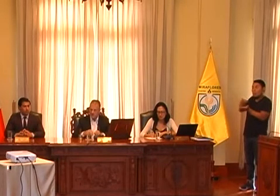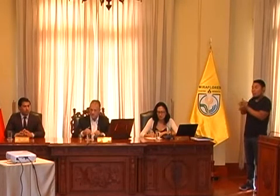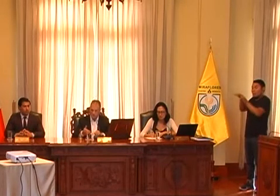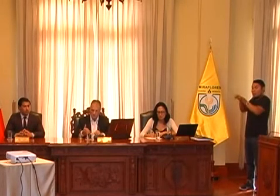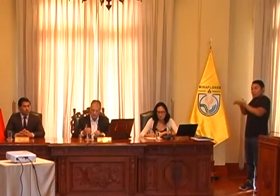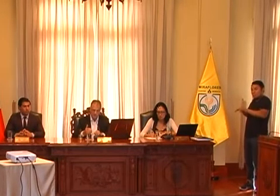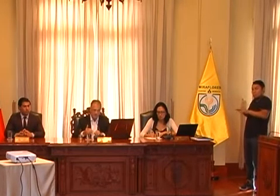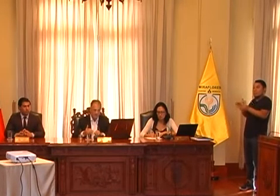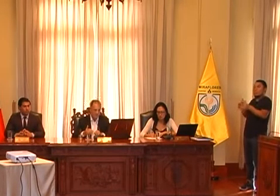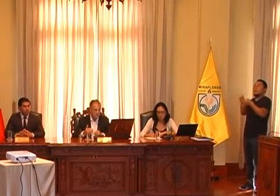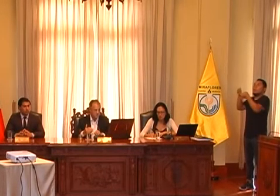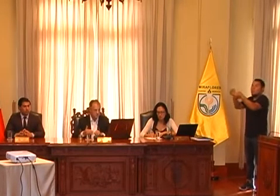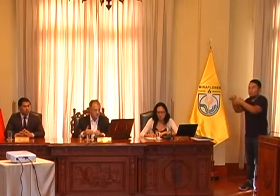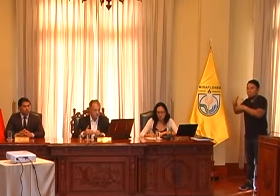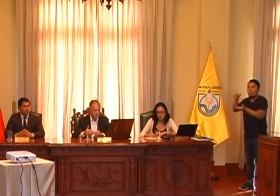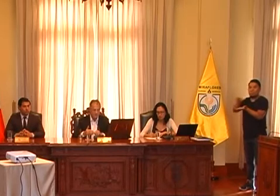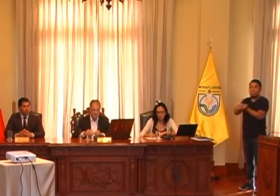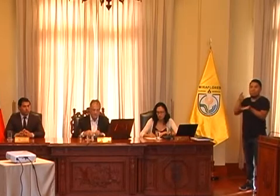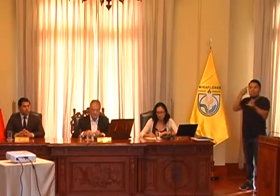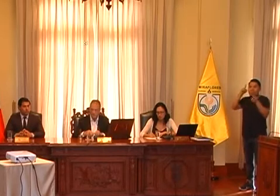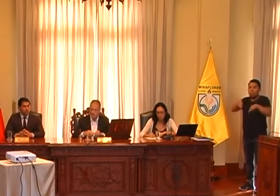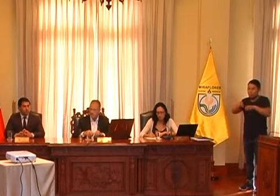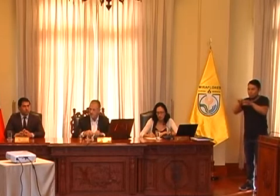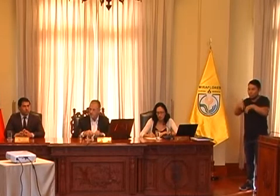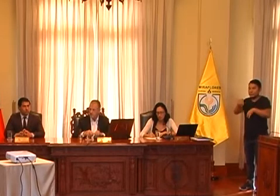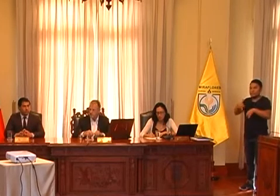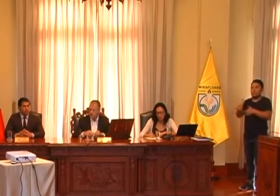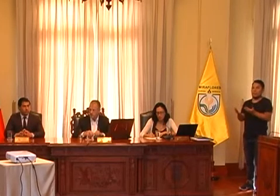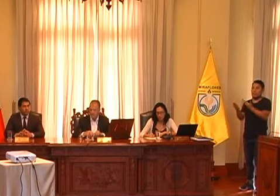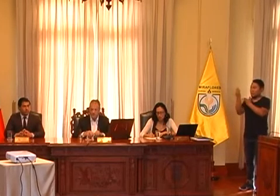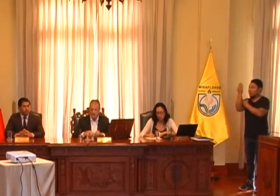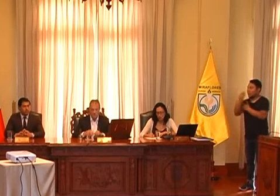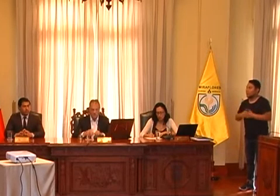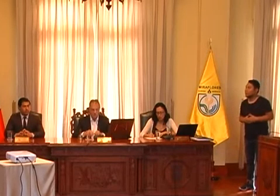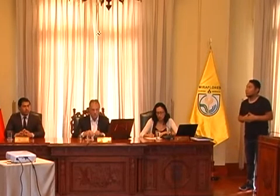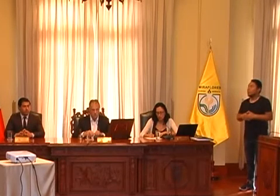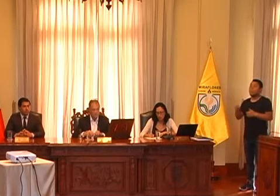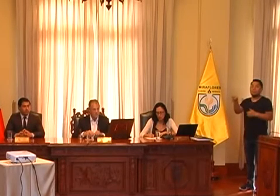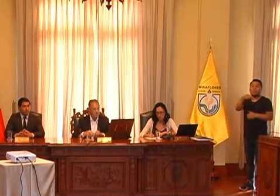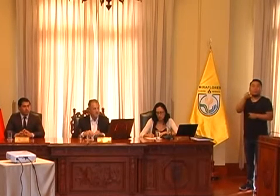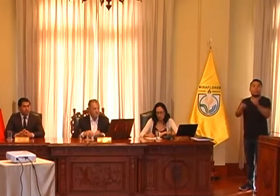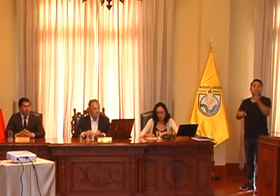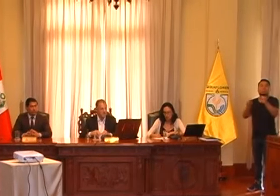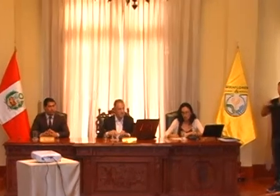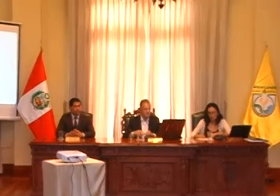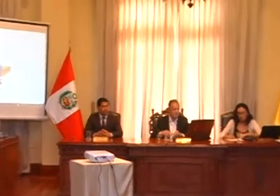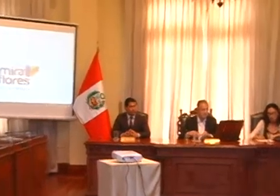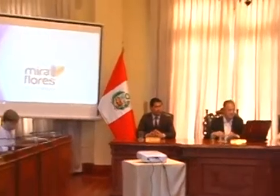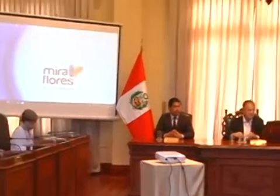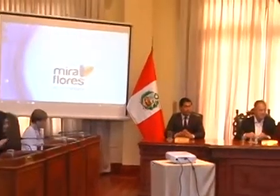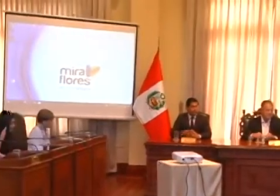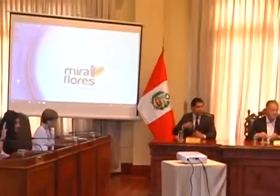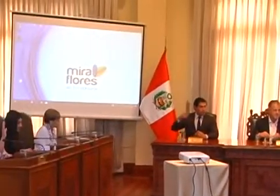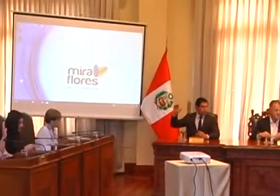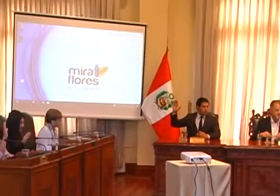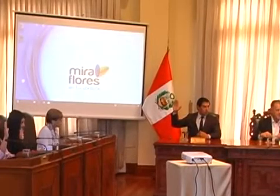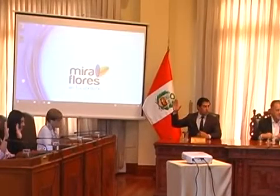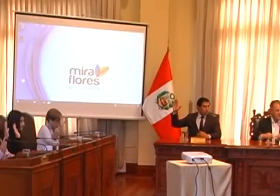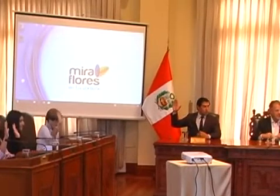acta para poder tomar los acuerdos de esta mañana de manera inmediata. Aquellos miembros del Consejo que estén a favor, si no se expresaron en señal de